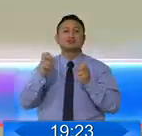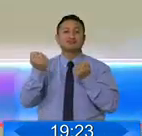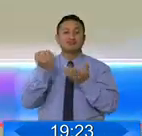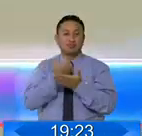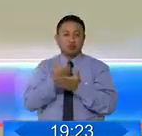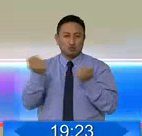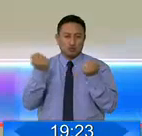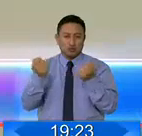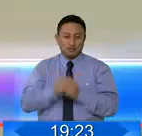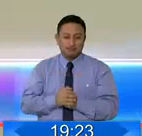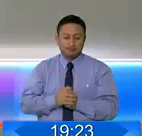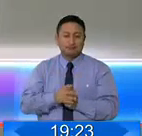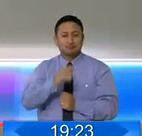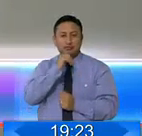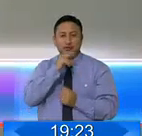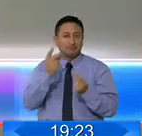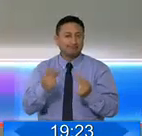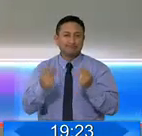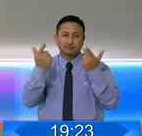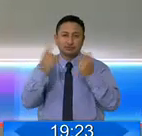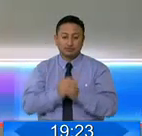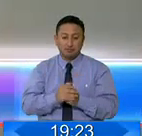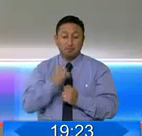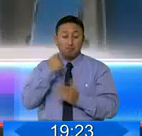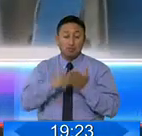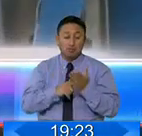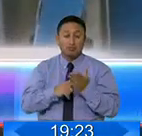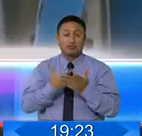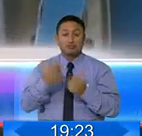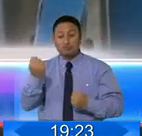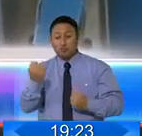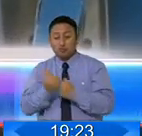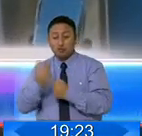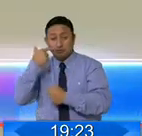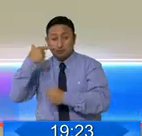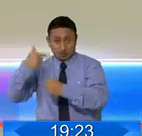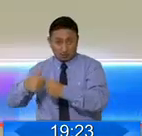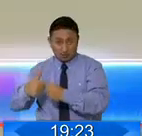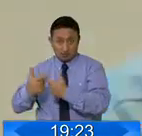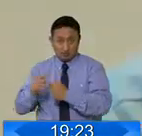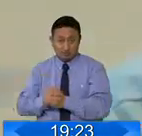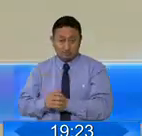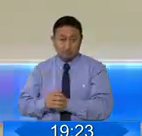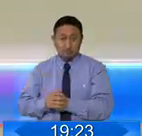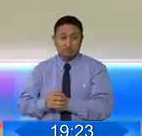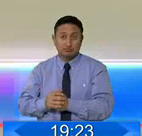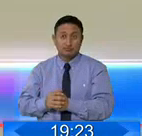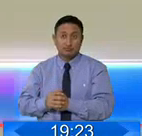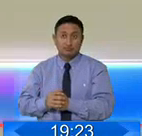Falta profundidad y velocidad. Los subsidios, no solo el de la gasolina, hay que